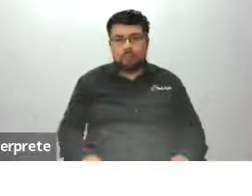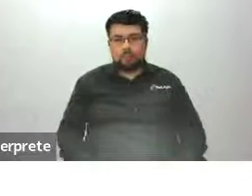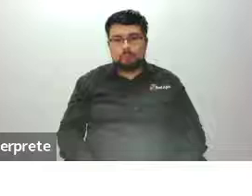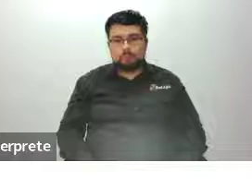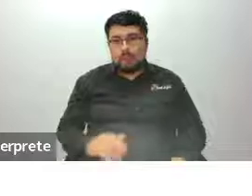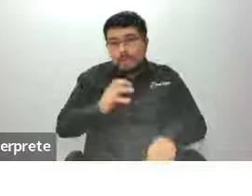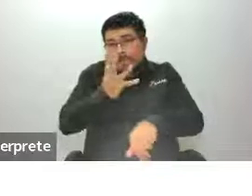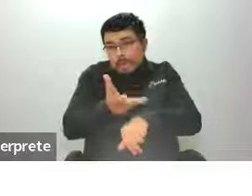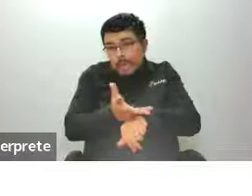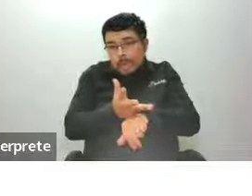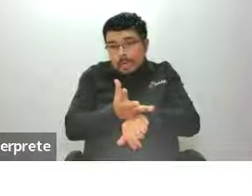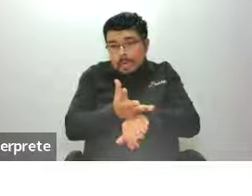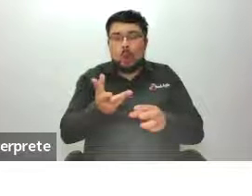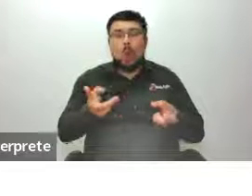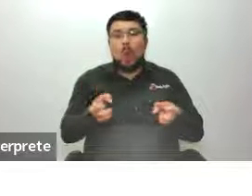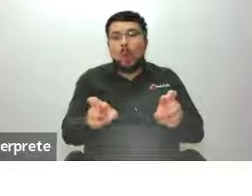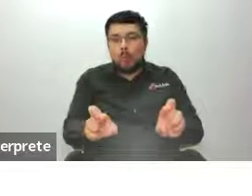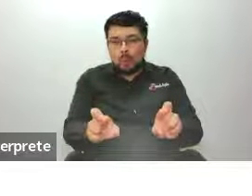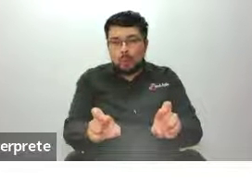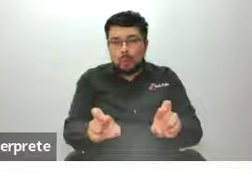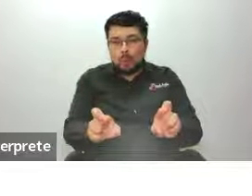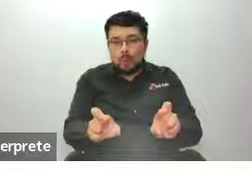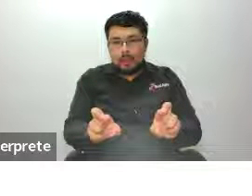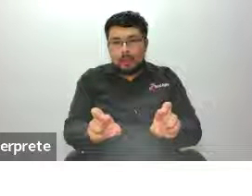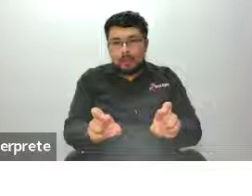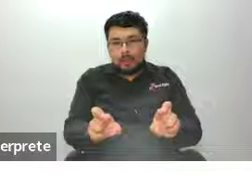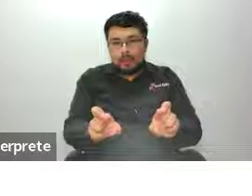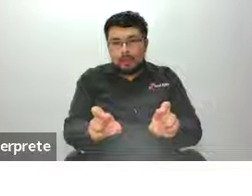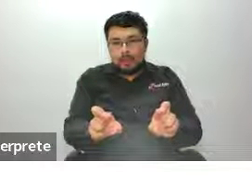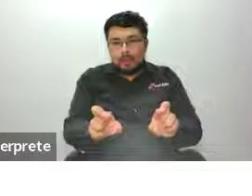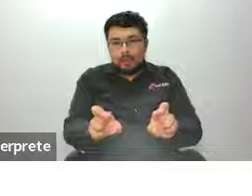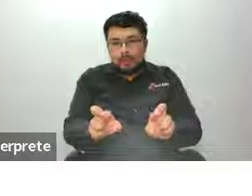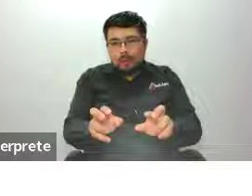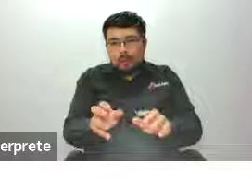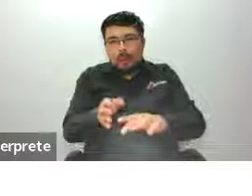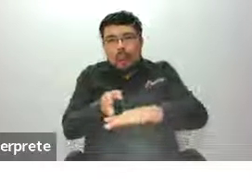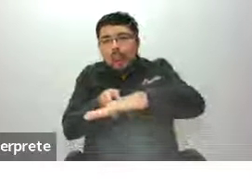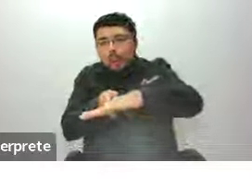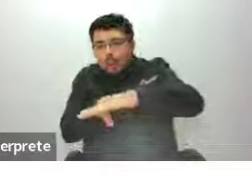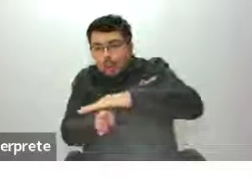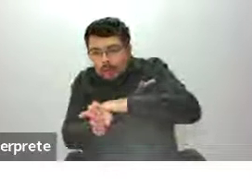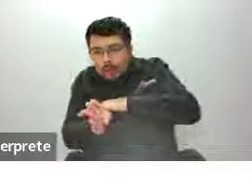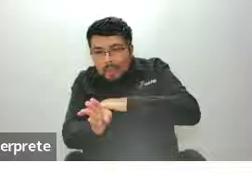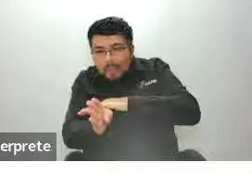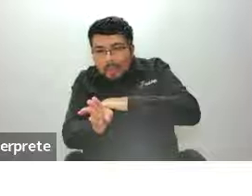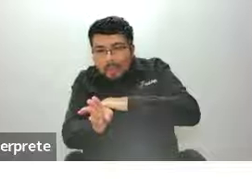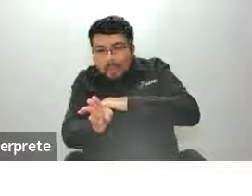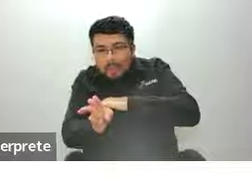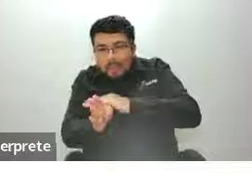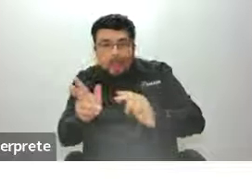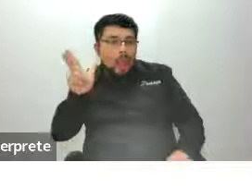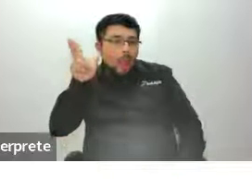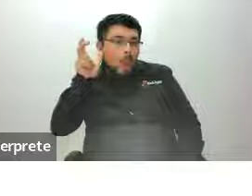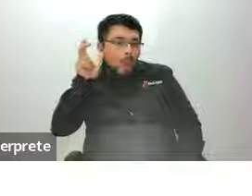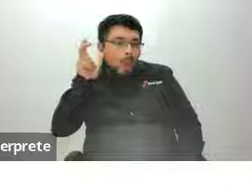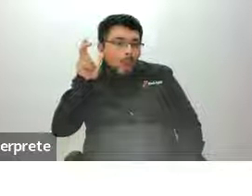tener una entrada, ¿cierto? Auditiva, una entrada eh, posible para